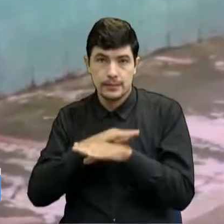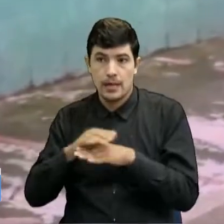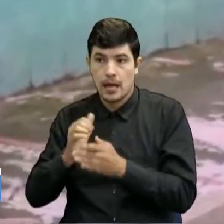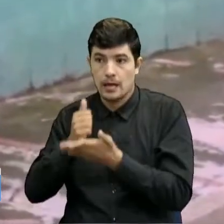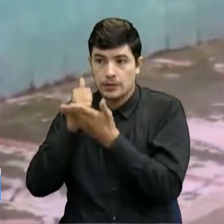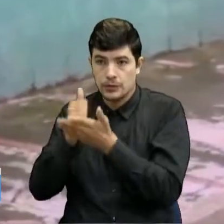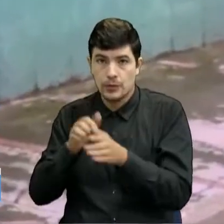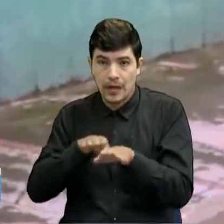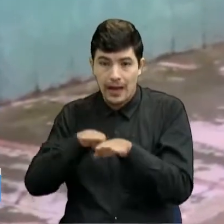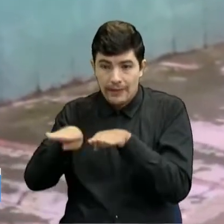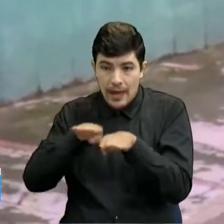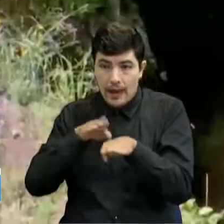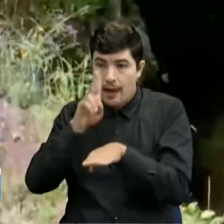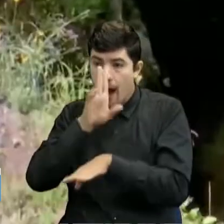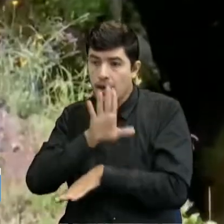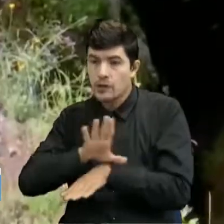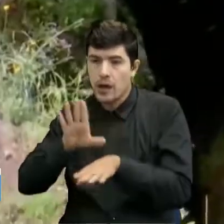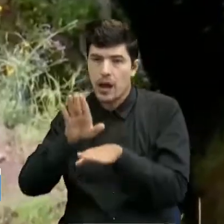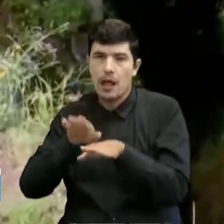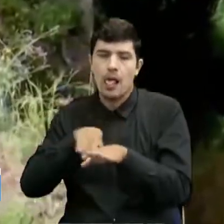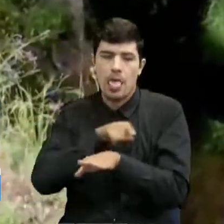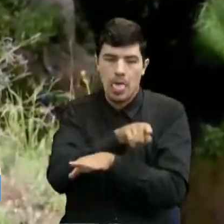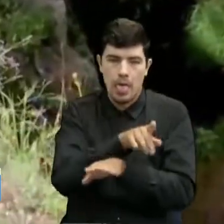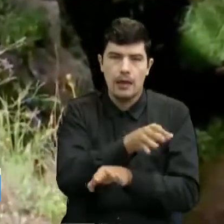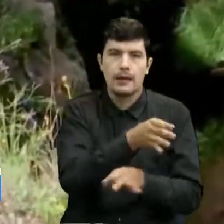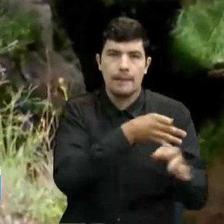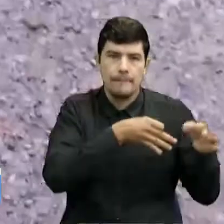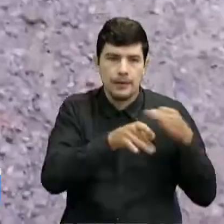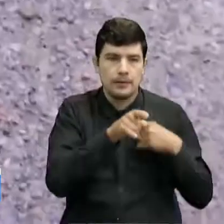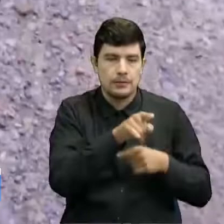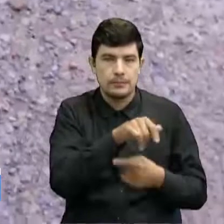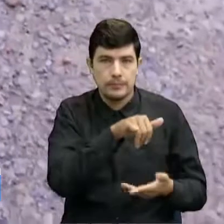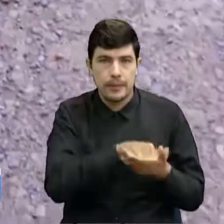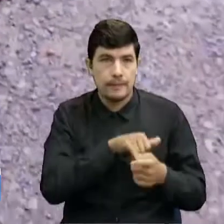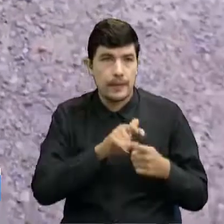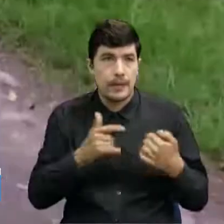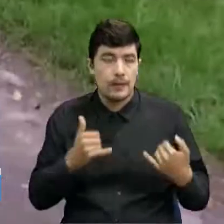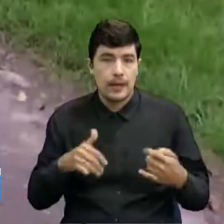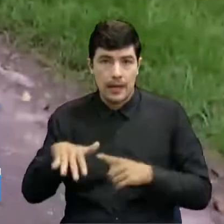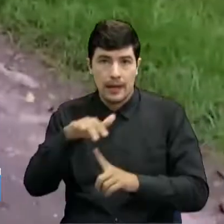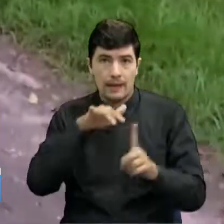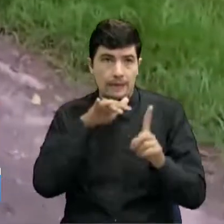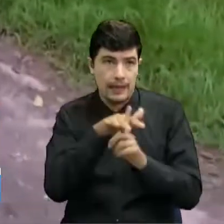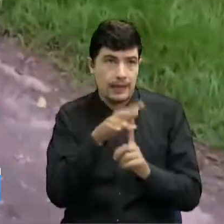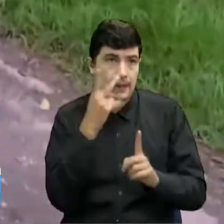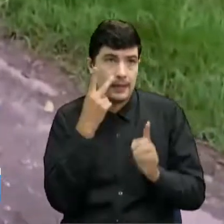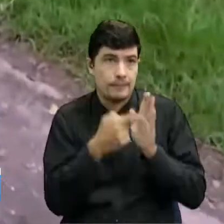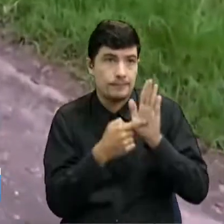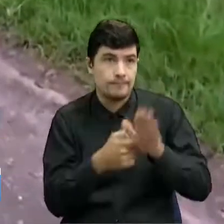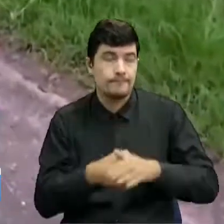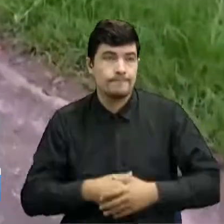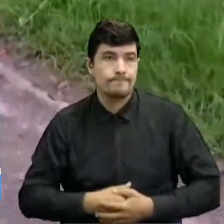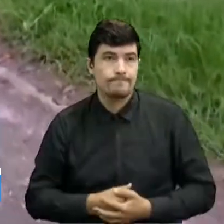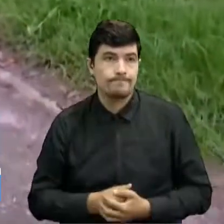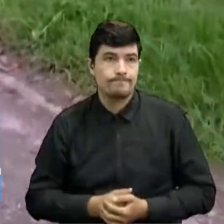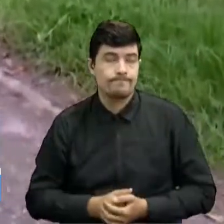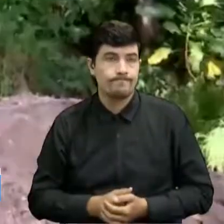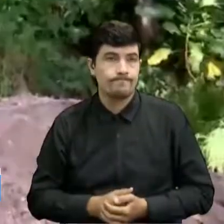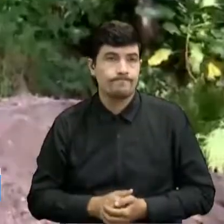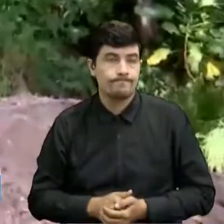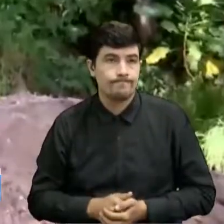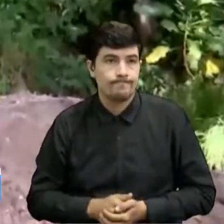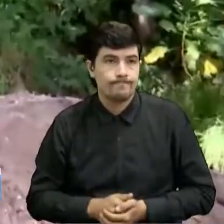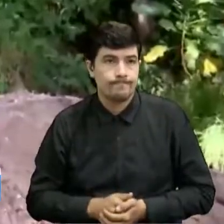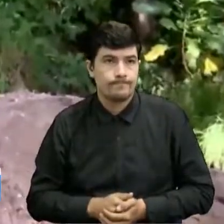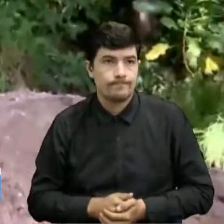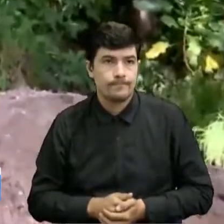tráfico por la vía nacional. Podrían quedar incomunicadas las veredas El Rosal, Alto Grande y El Totumo. El problema que tenemos